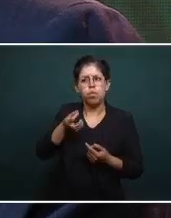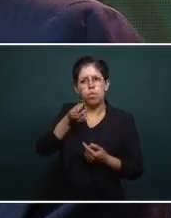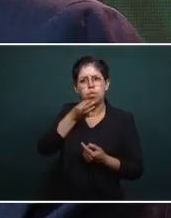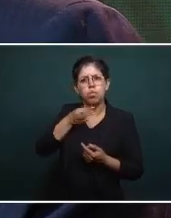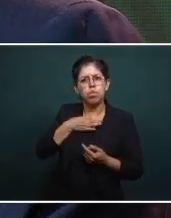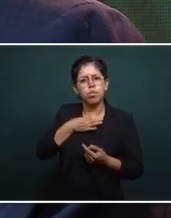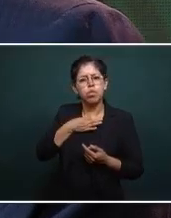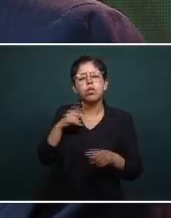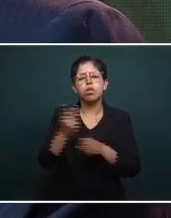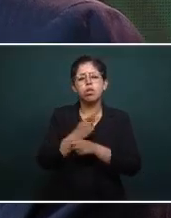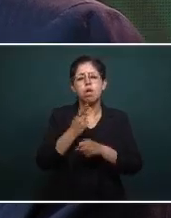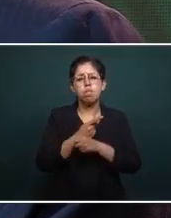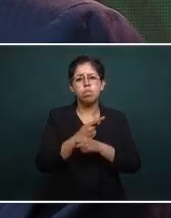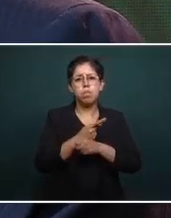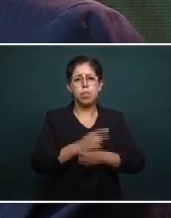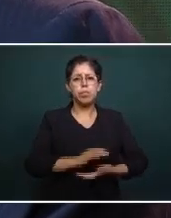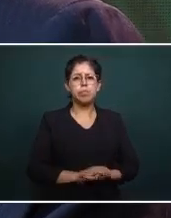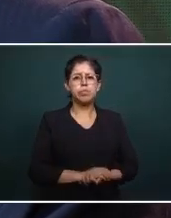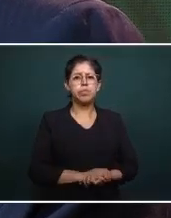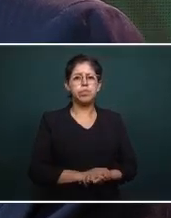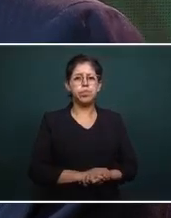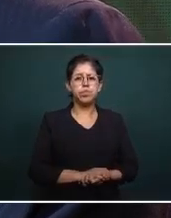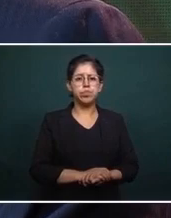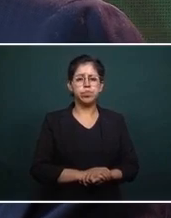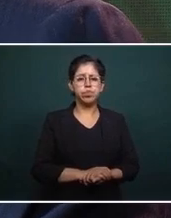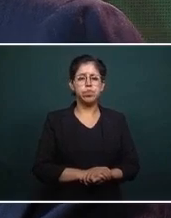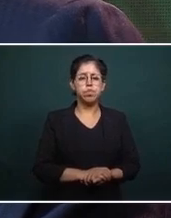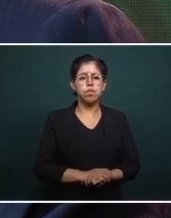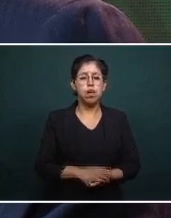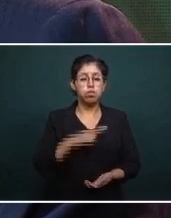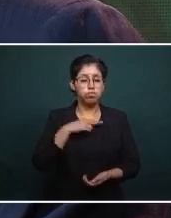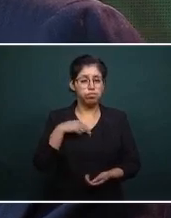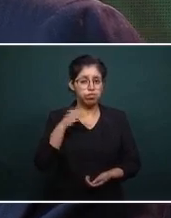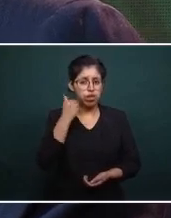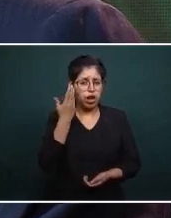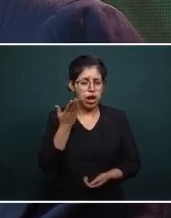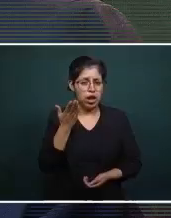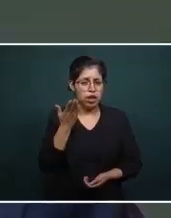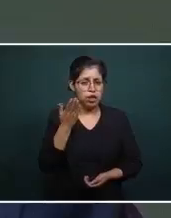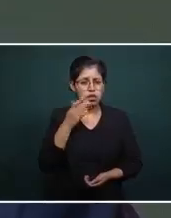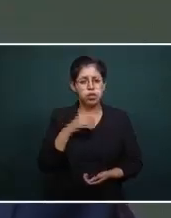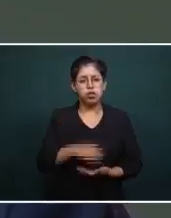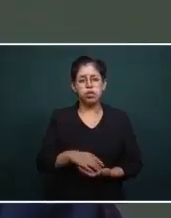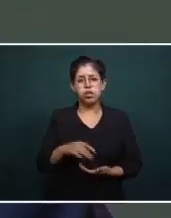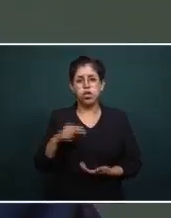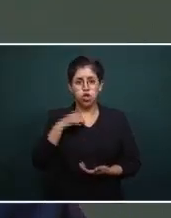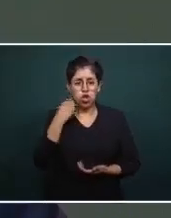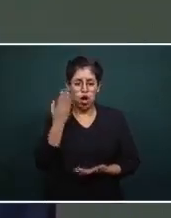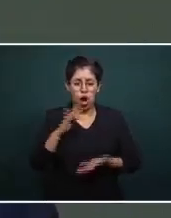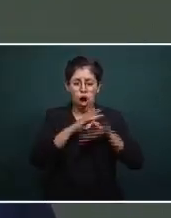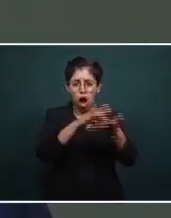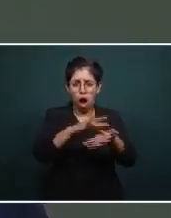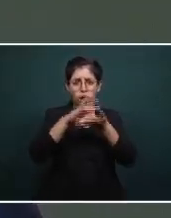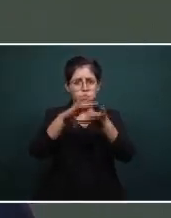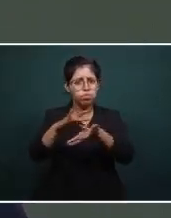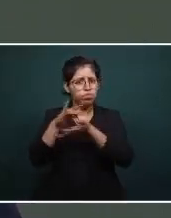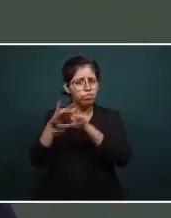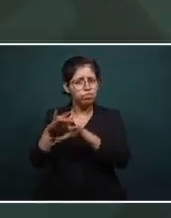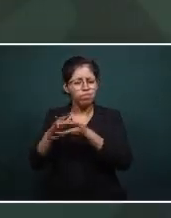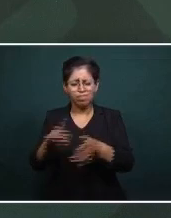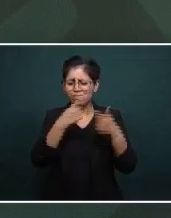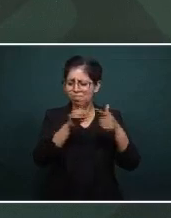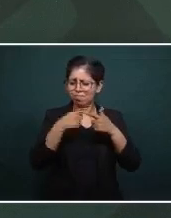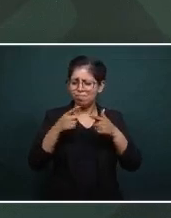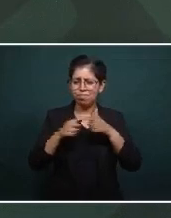información al respecto. Nosotros queremos apoyar todas las